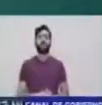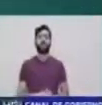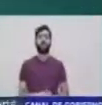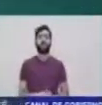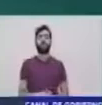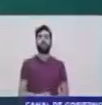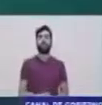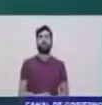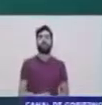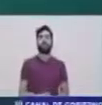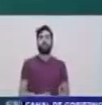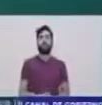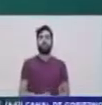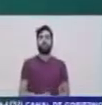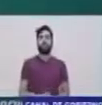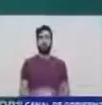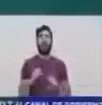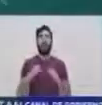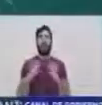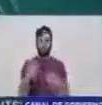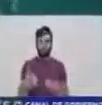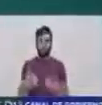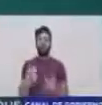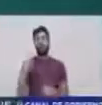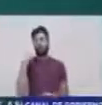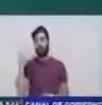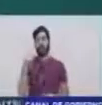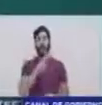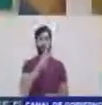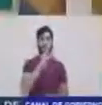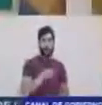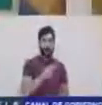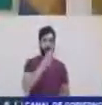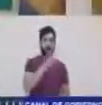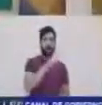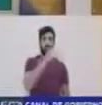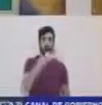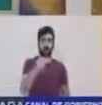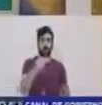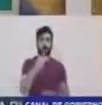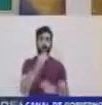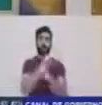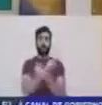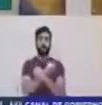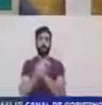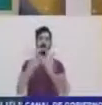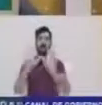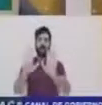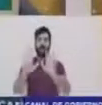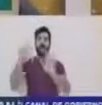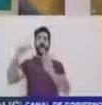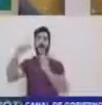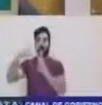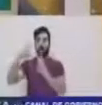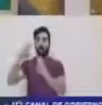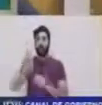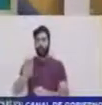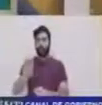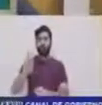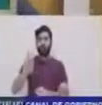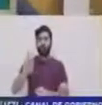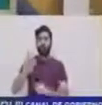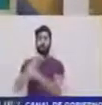2 centímetros elevado al cuadrado. Esto me da que el área